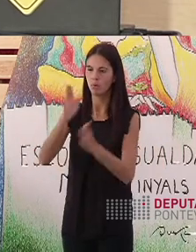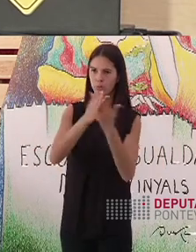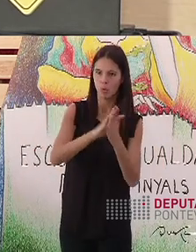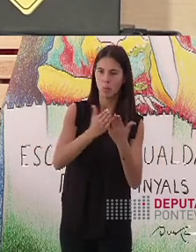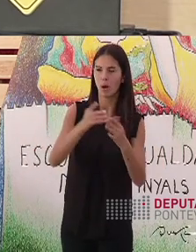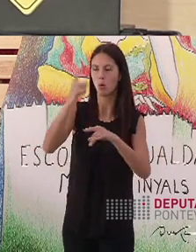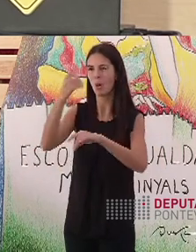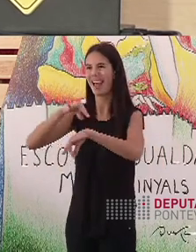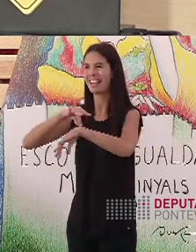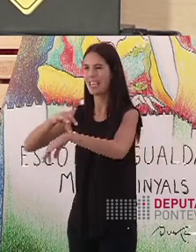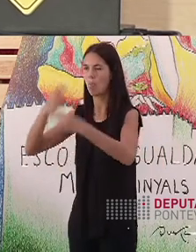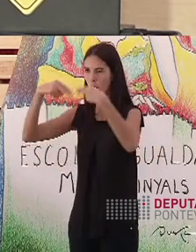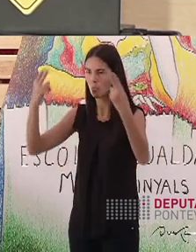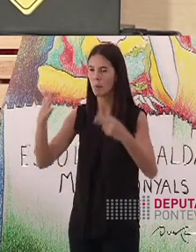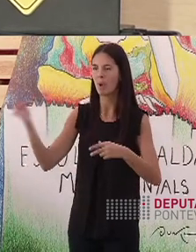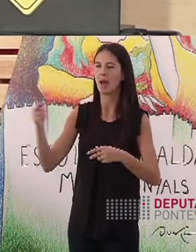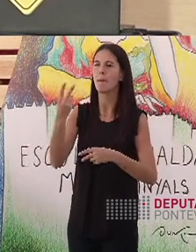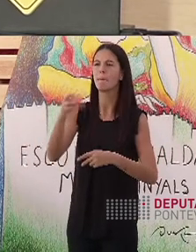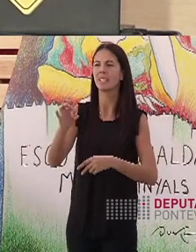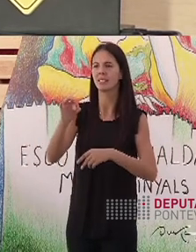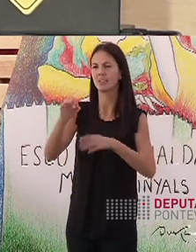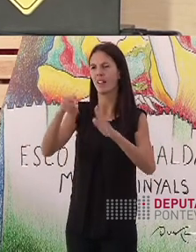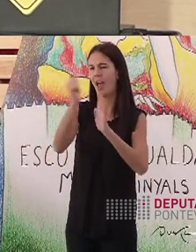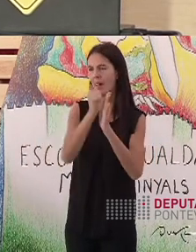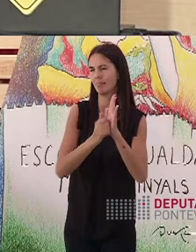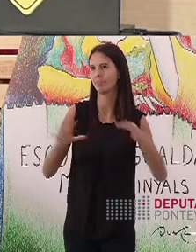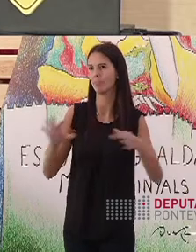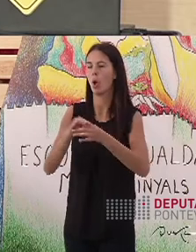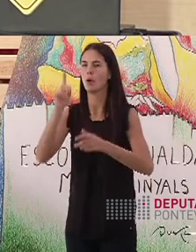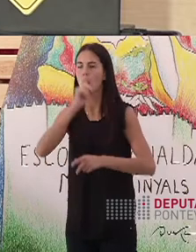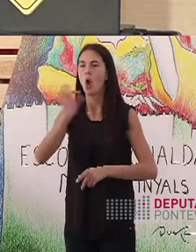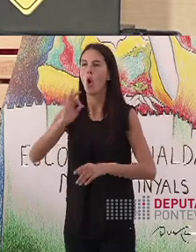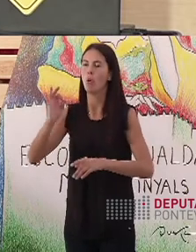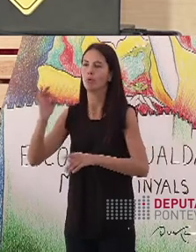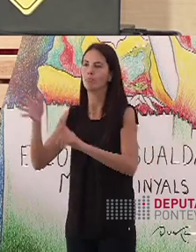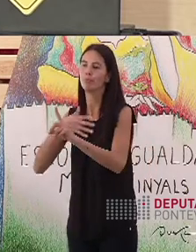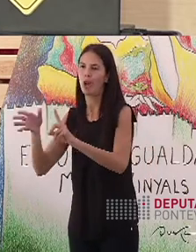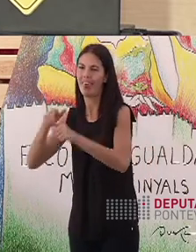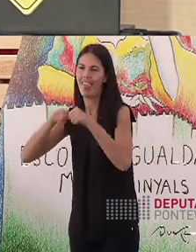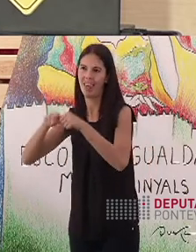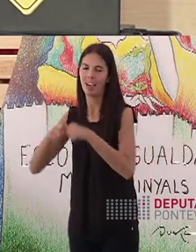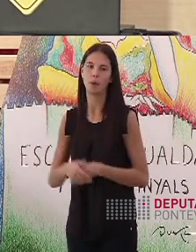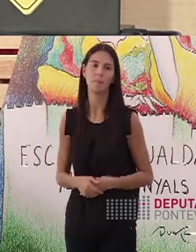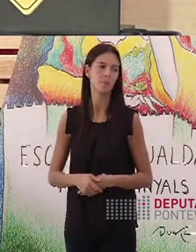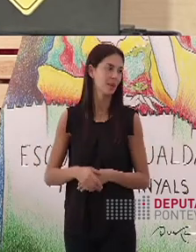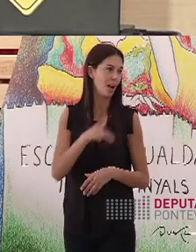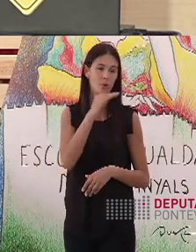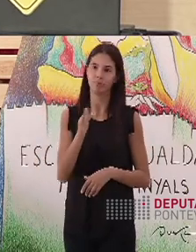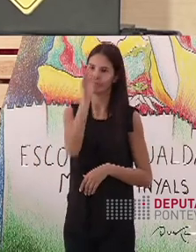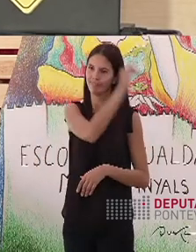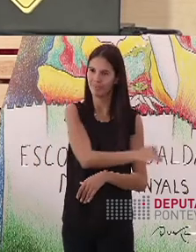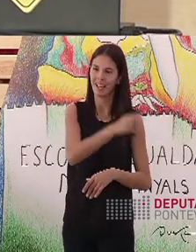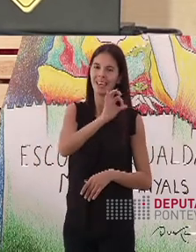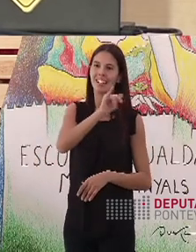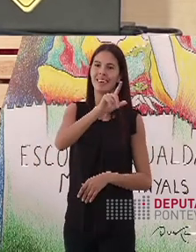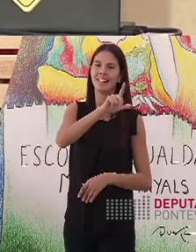e unha guía, ademais dunha vintena de artigos sobre prostitución e ou violencia de xénero. Deixo vos con Silvia,